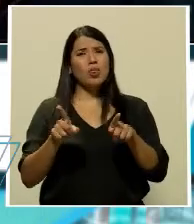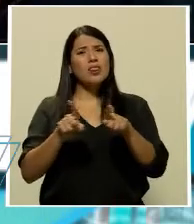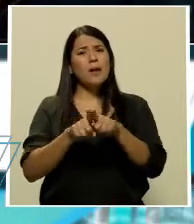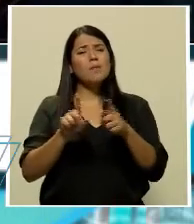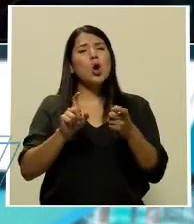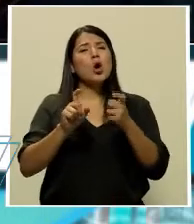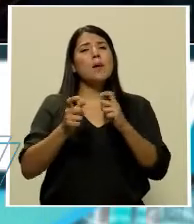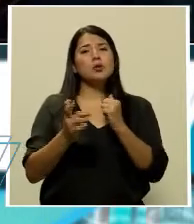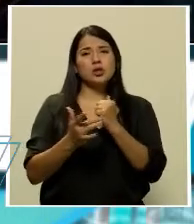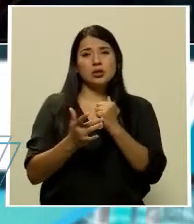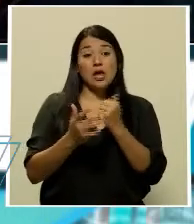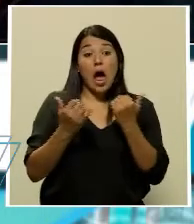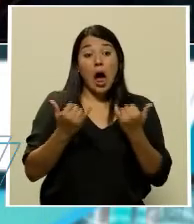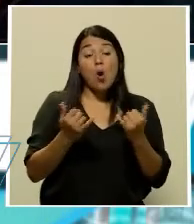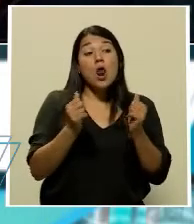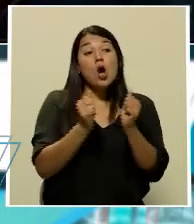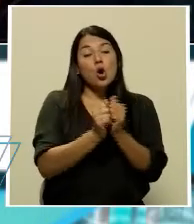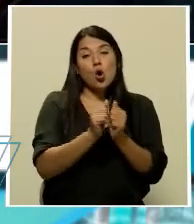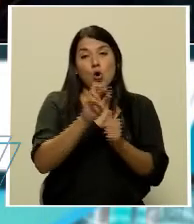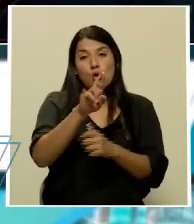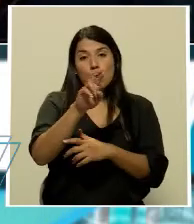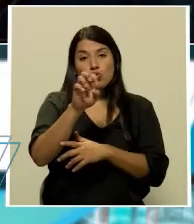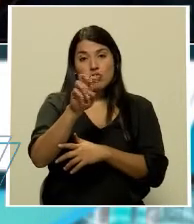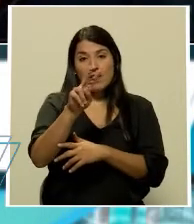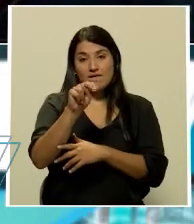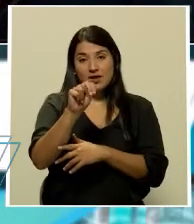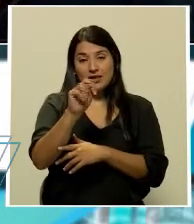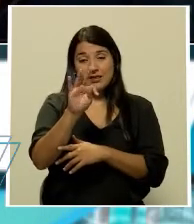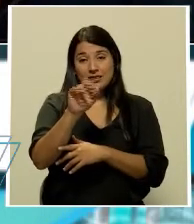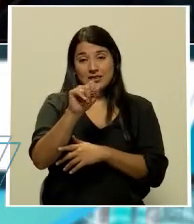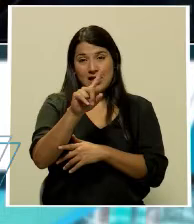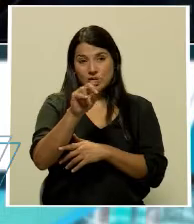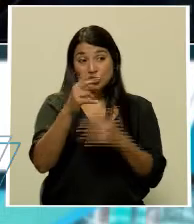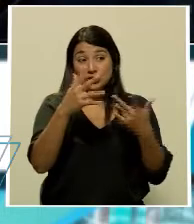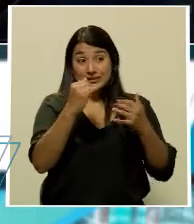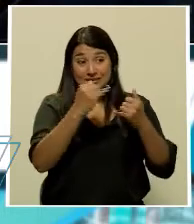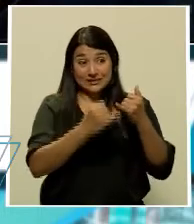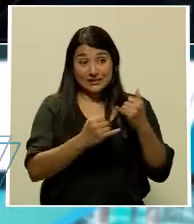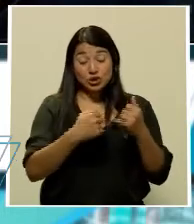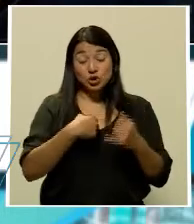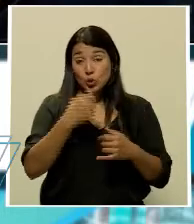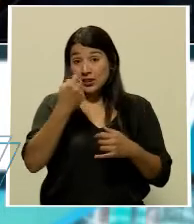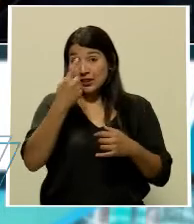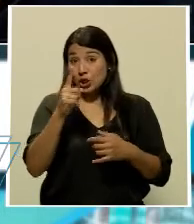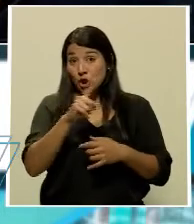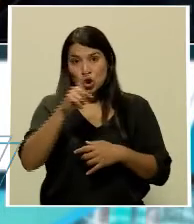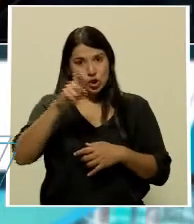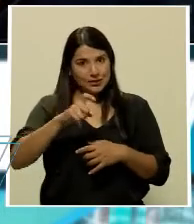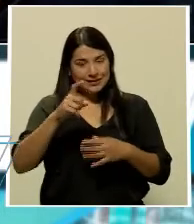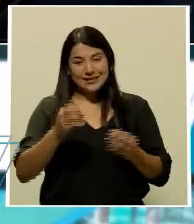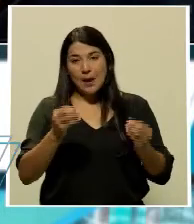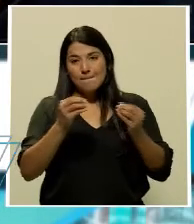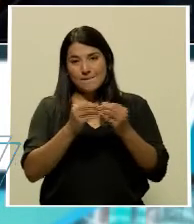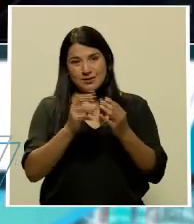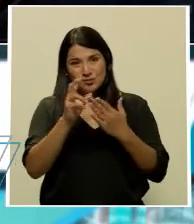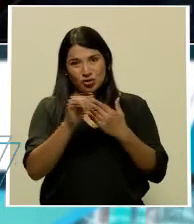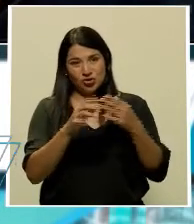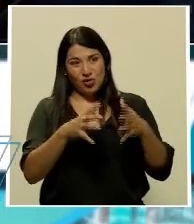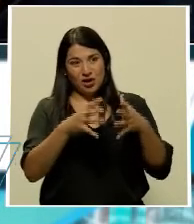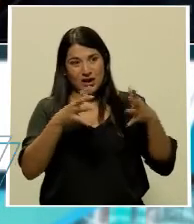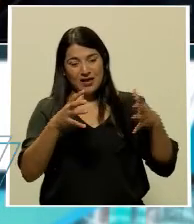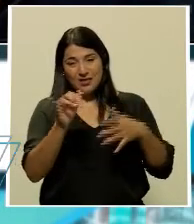Ya con Reventazón terminado, entiendo que no se requieren más obras de este tamaño,